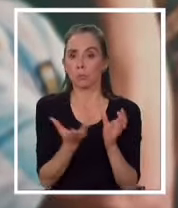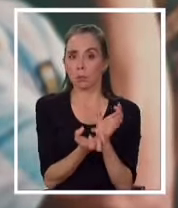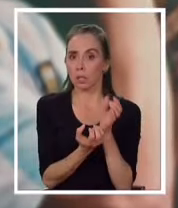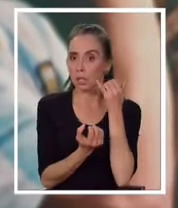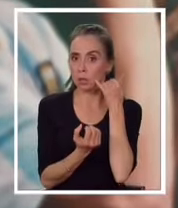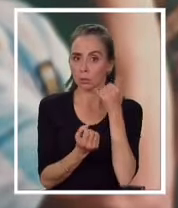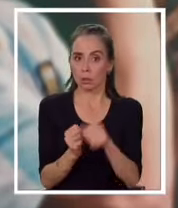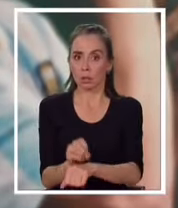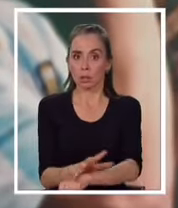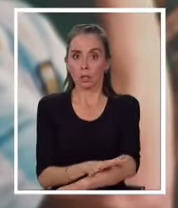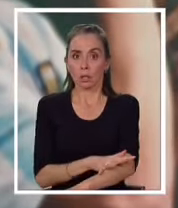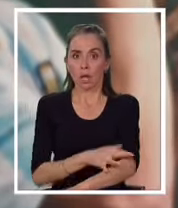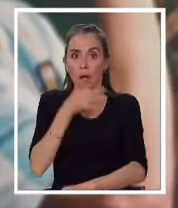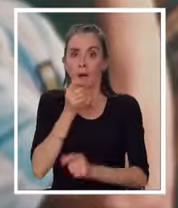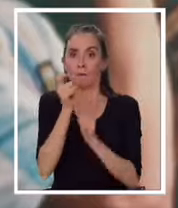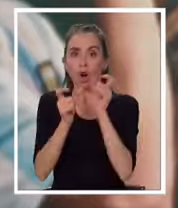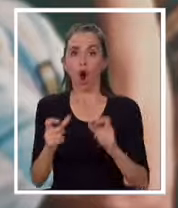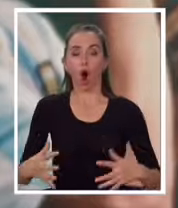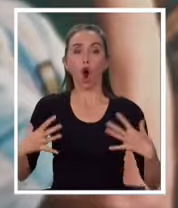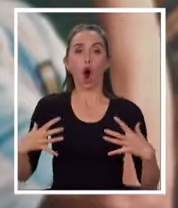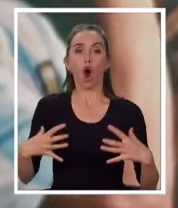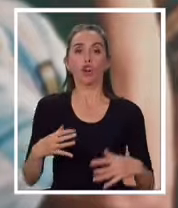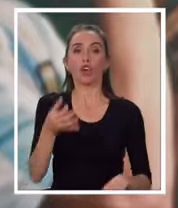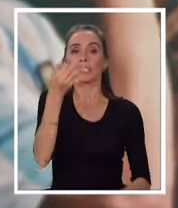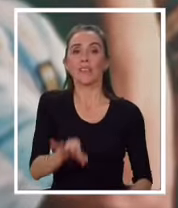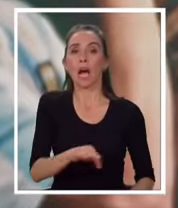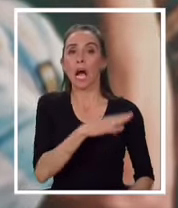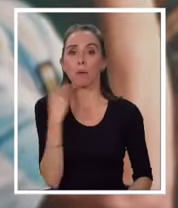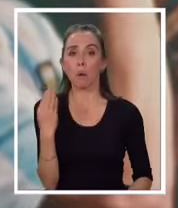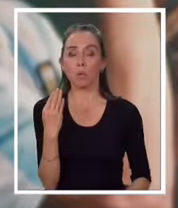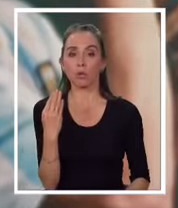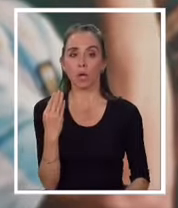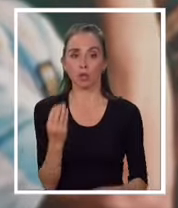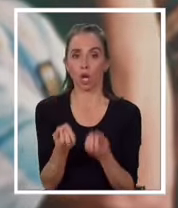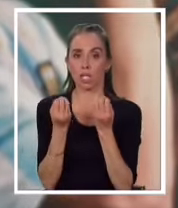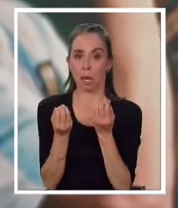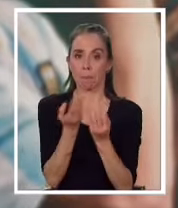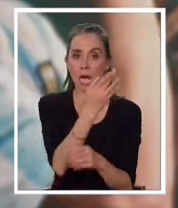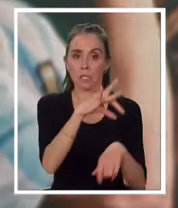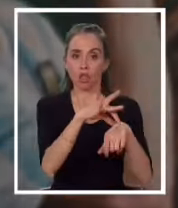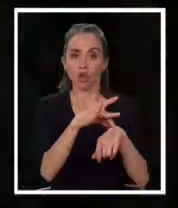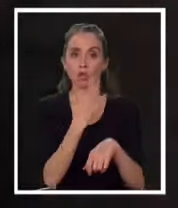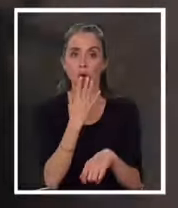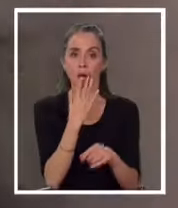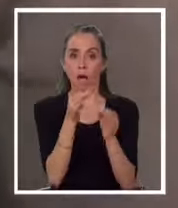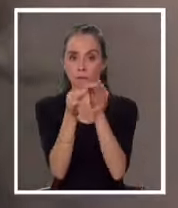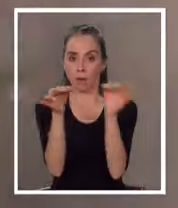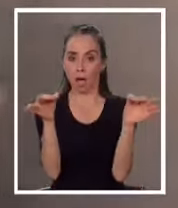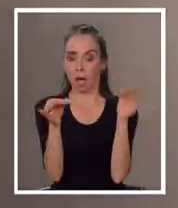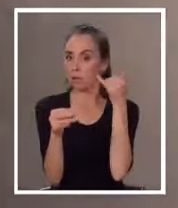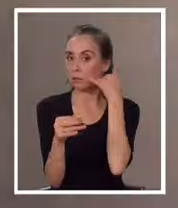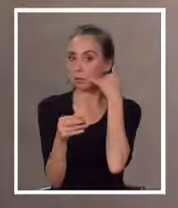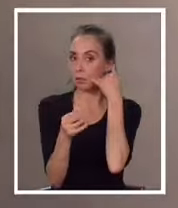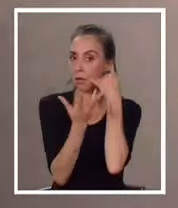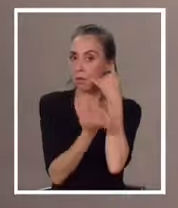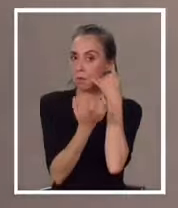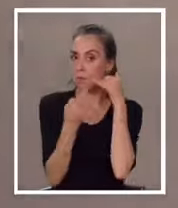que eran escalofriantes. El gordo se va a cagar muriendo. ¿Qué le pasa? ¿Cómo es esta historia?